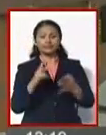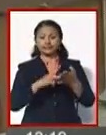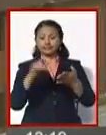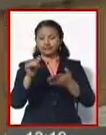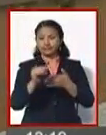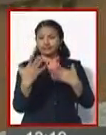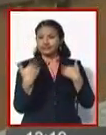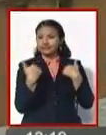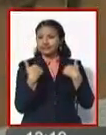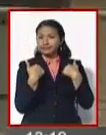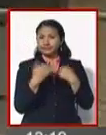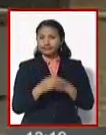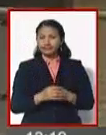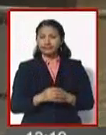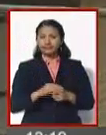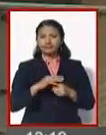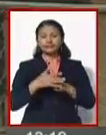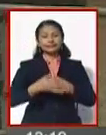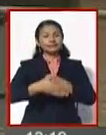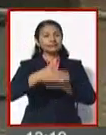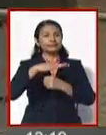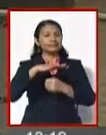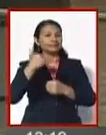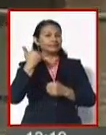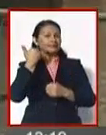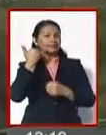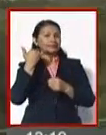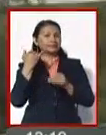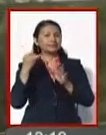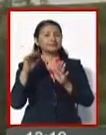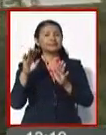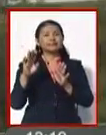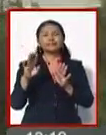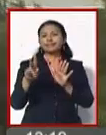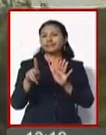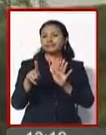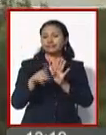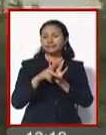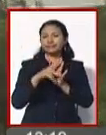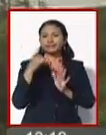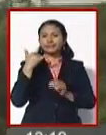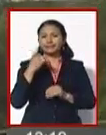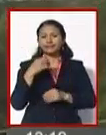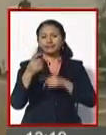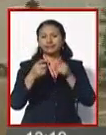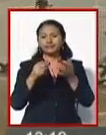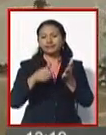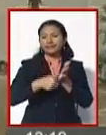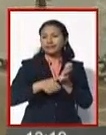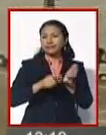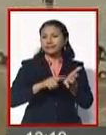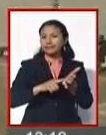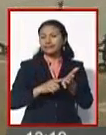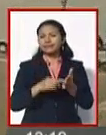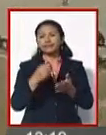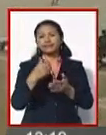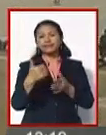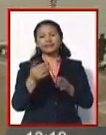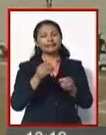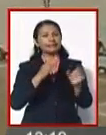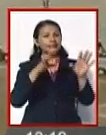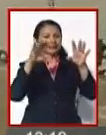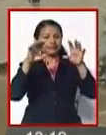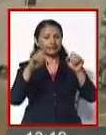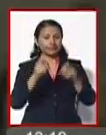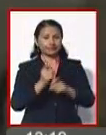proyecto prevé la instalación de paraguas inhibidoras de llamadas telefónicas, cámaras de vigilancia, control biométrico y la implementación de otros